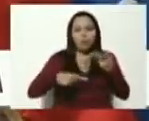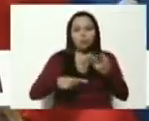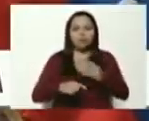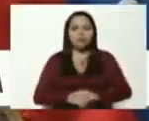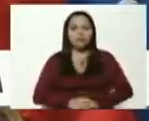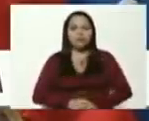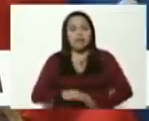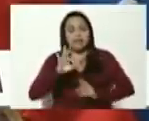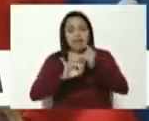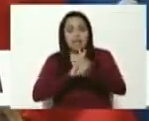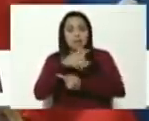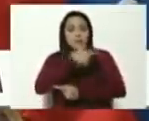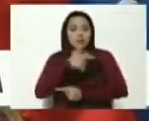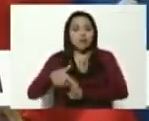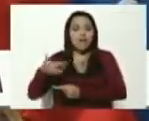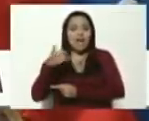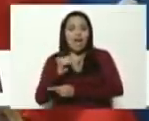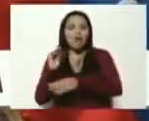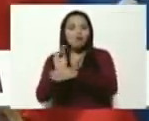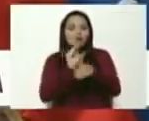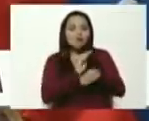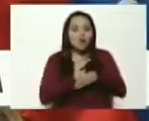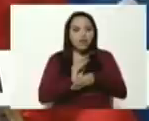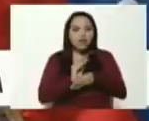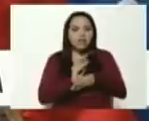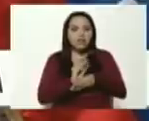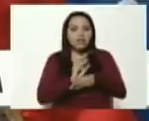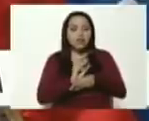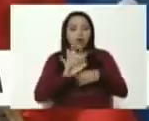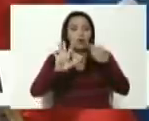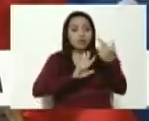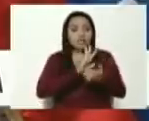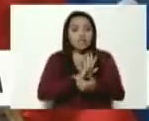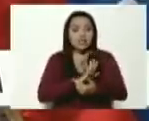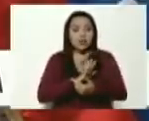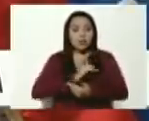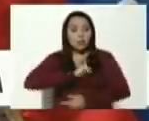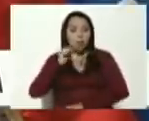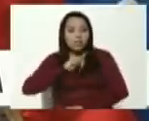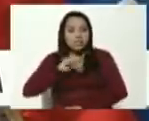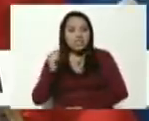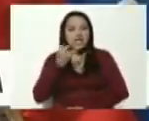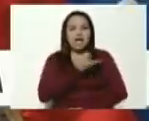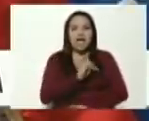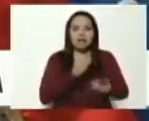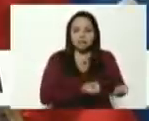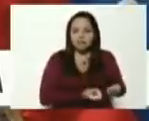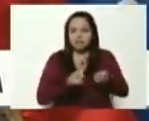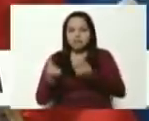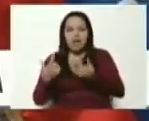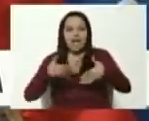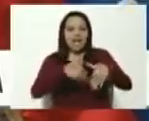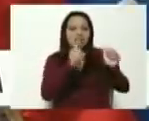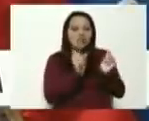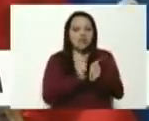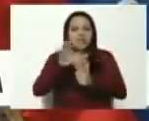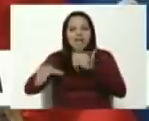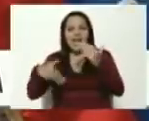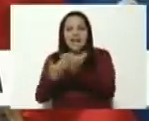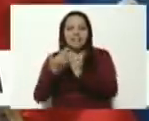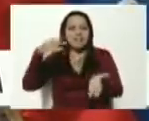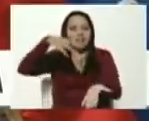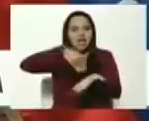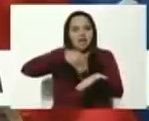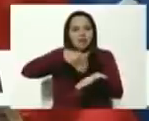víctimas, quienes eran resguardadas por cinco funcionarios que se encargaron del traslado desde el estado Anzoátegui hasta